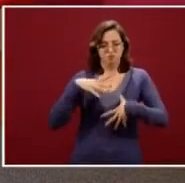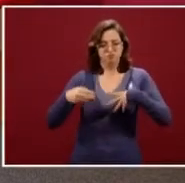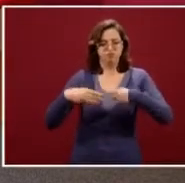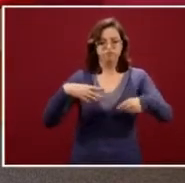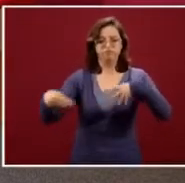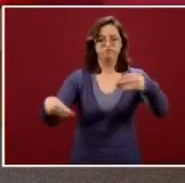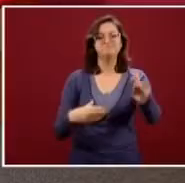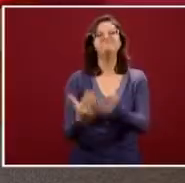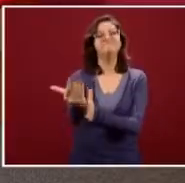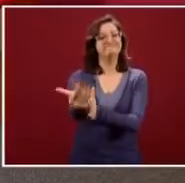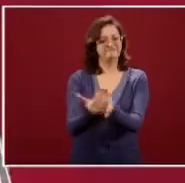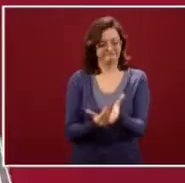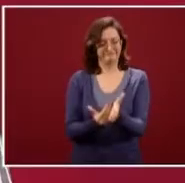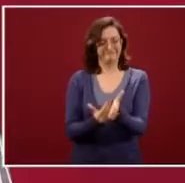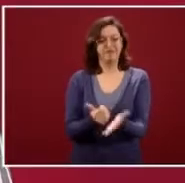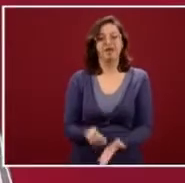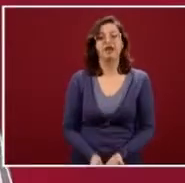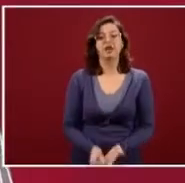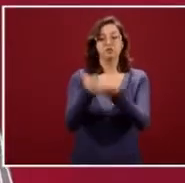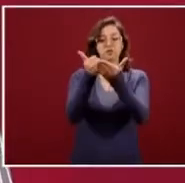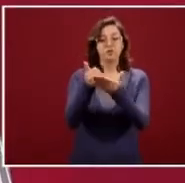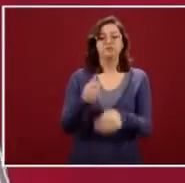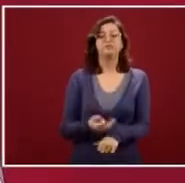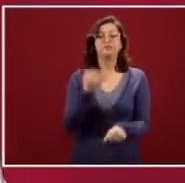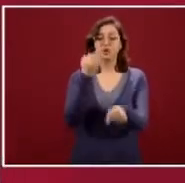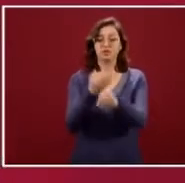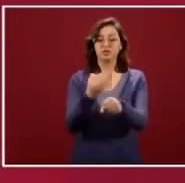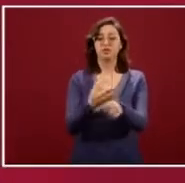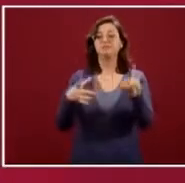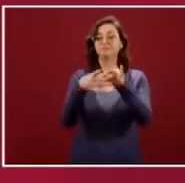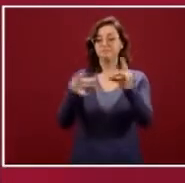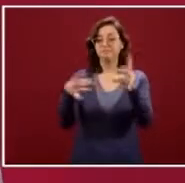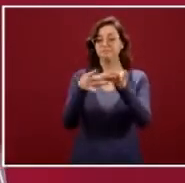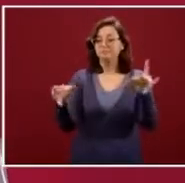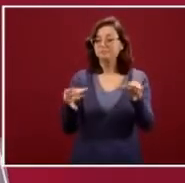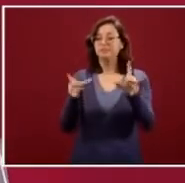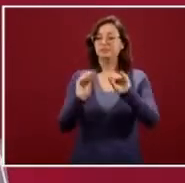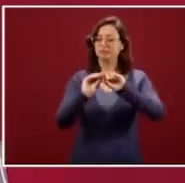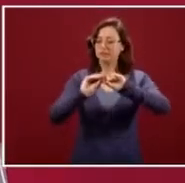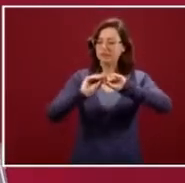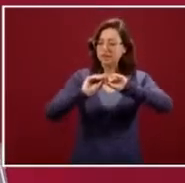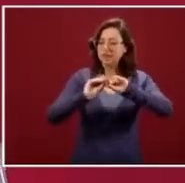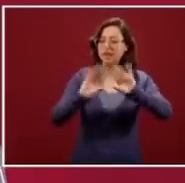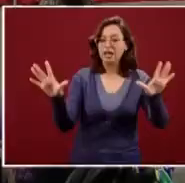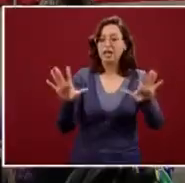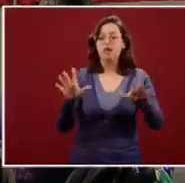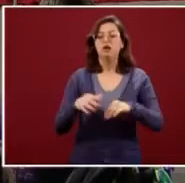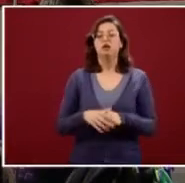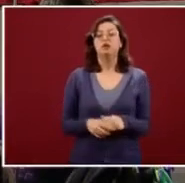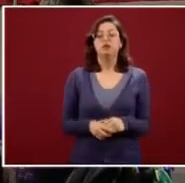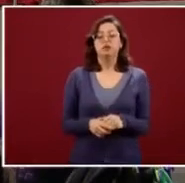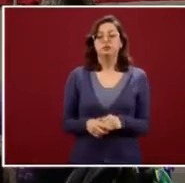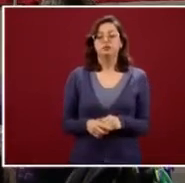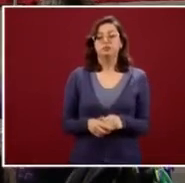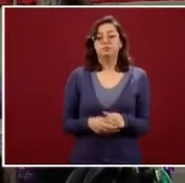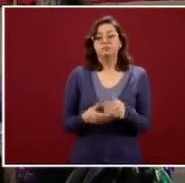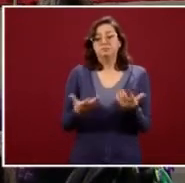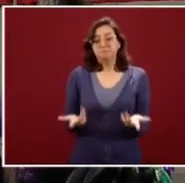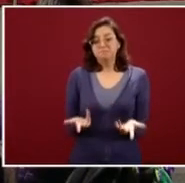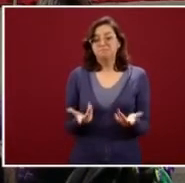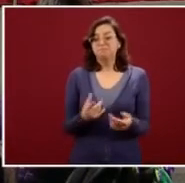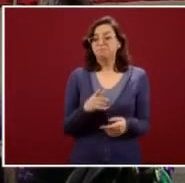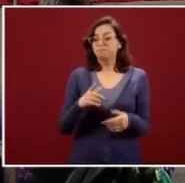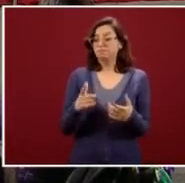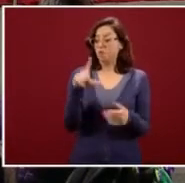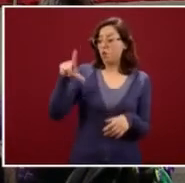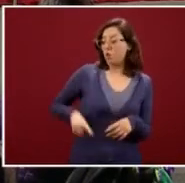nuevo coronavirus. Lo vamos a explicar con algunos detalles, nos vamos a concentrar en algunas de las acciones que el Gobierno de